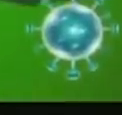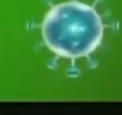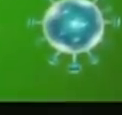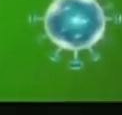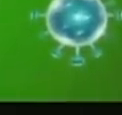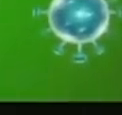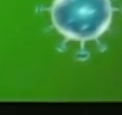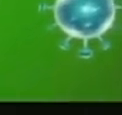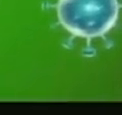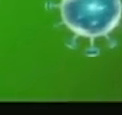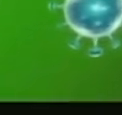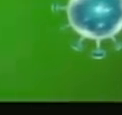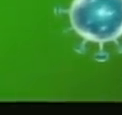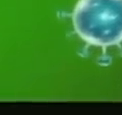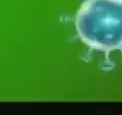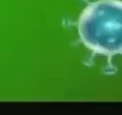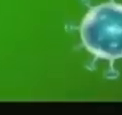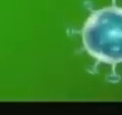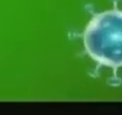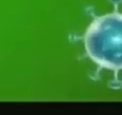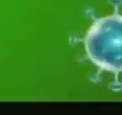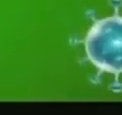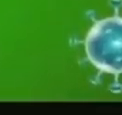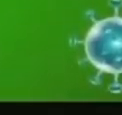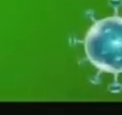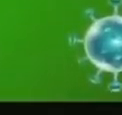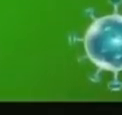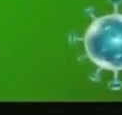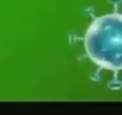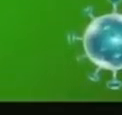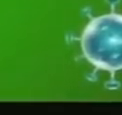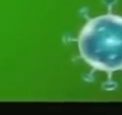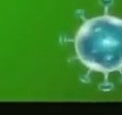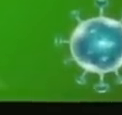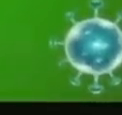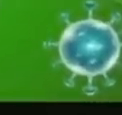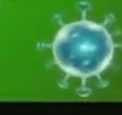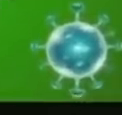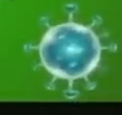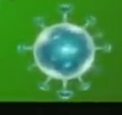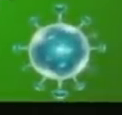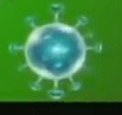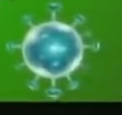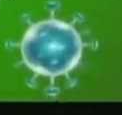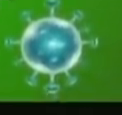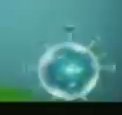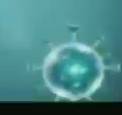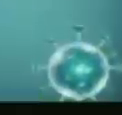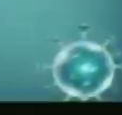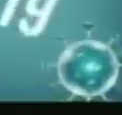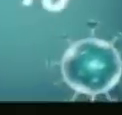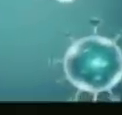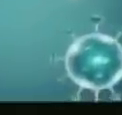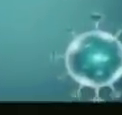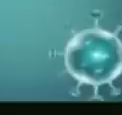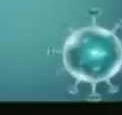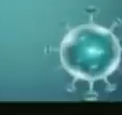riesgo, vías públicas, vehículos particulares, estando